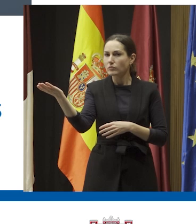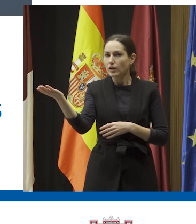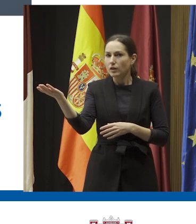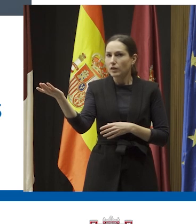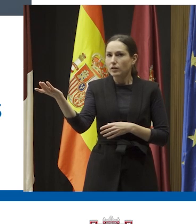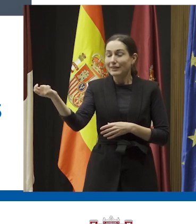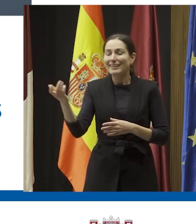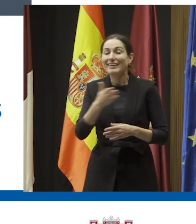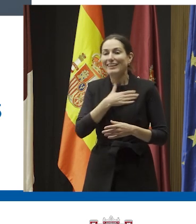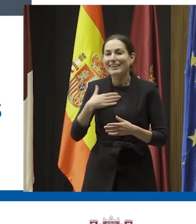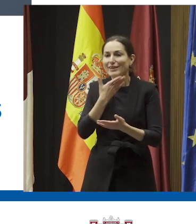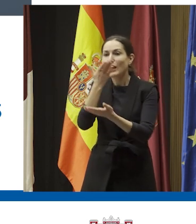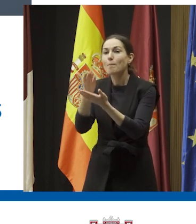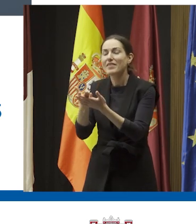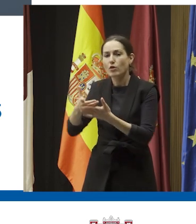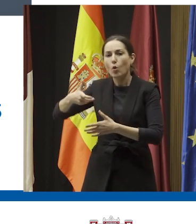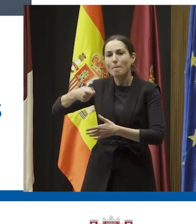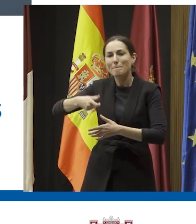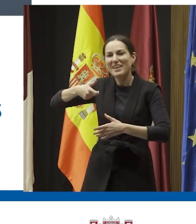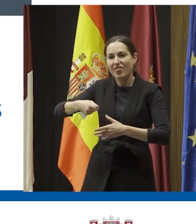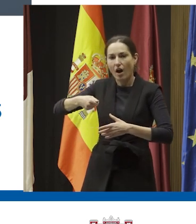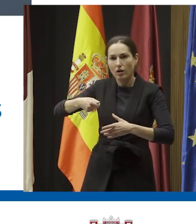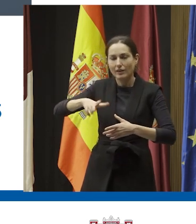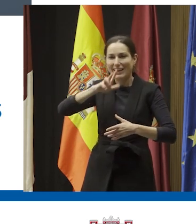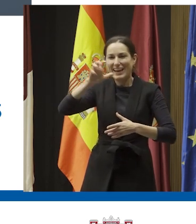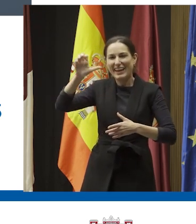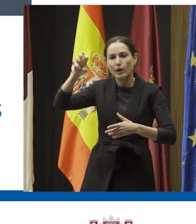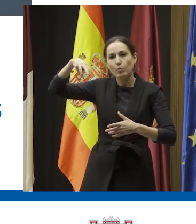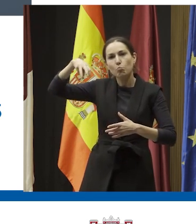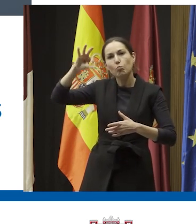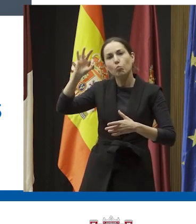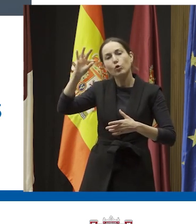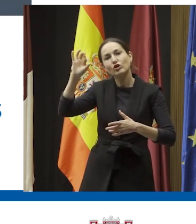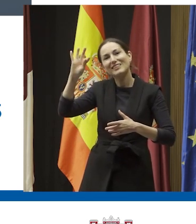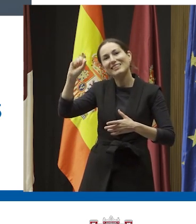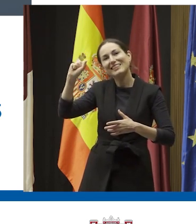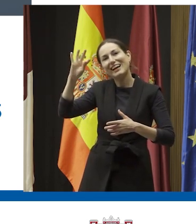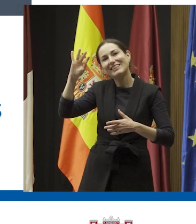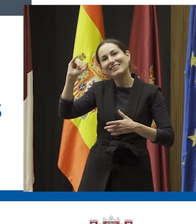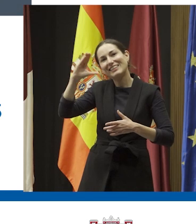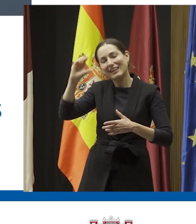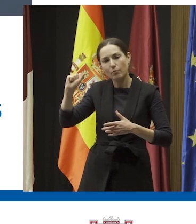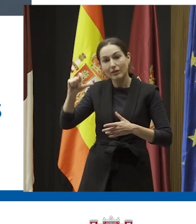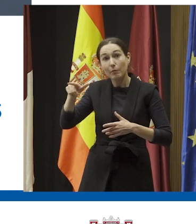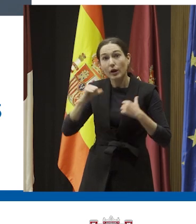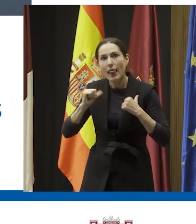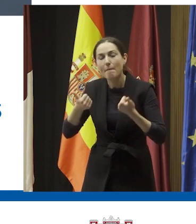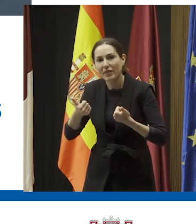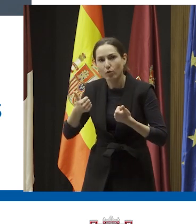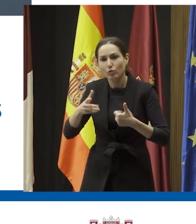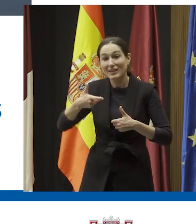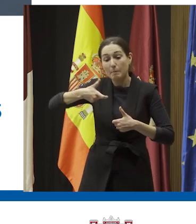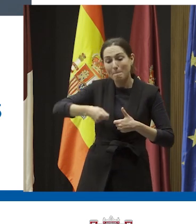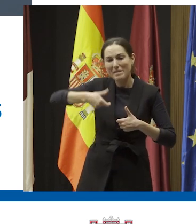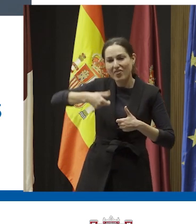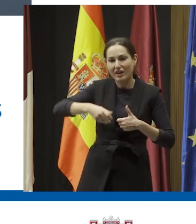Quiere una pinza hemostática, porque él puso en marcha unas pinzas hemostáticas que se usan hasta